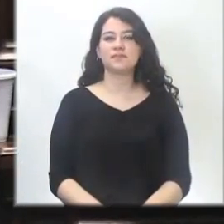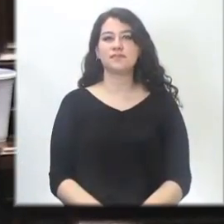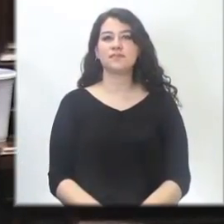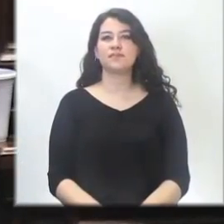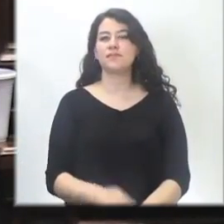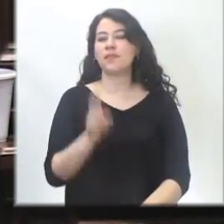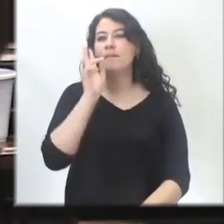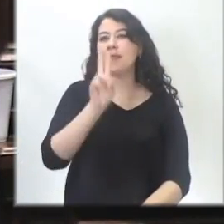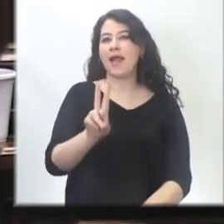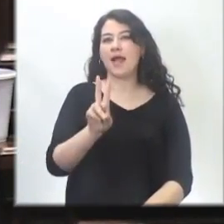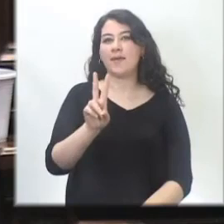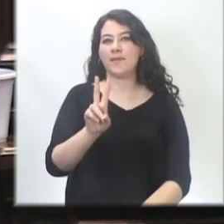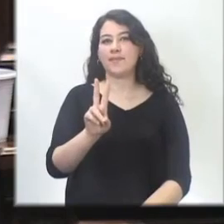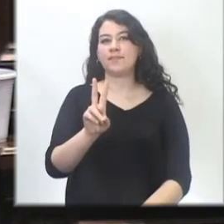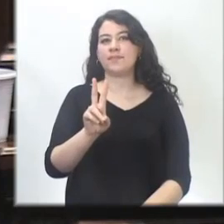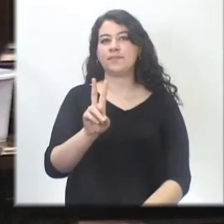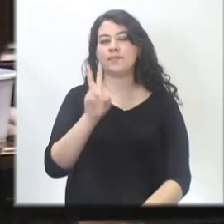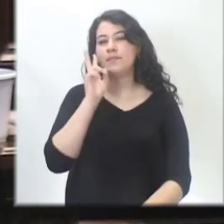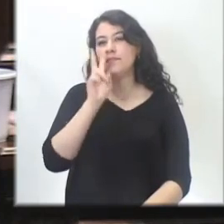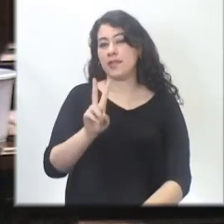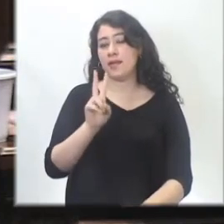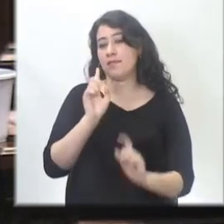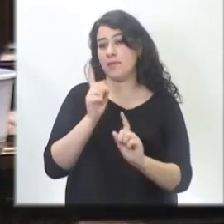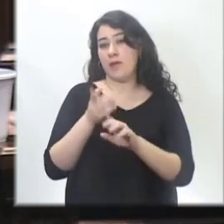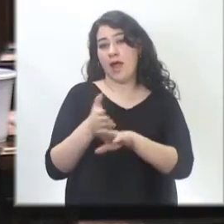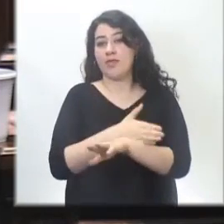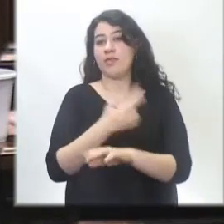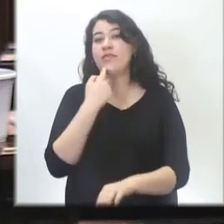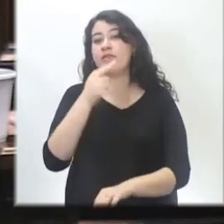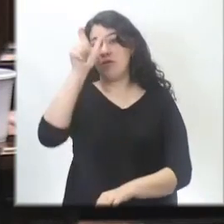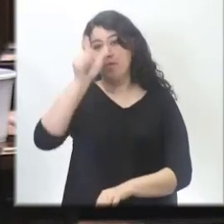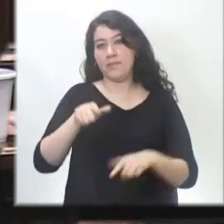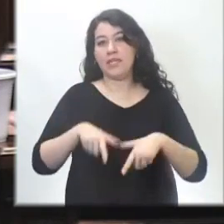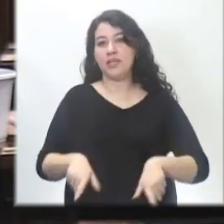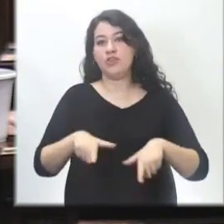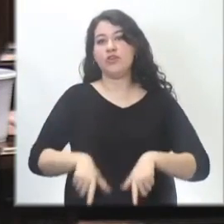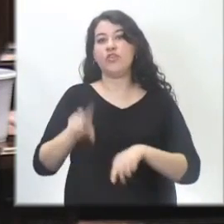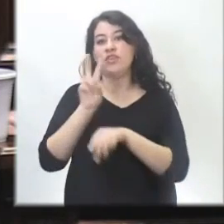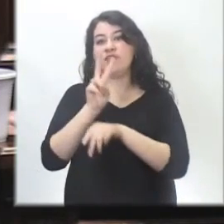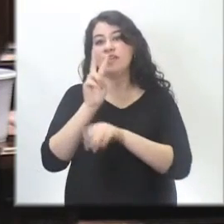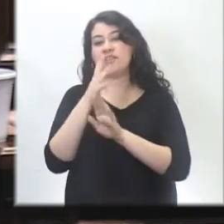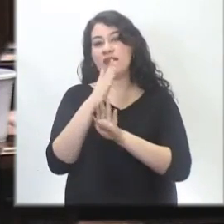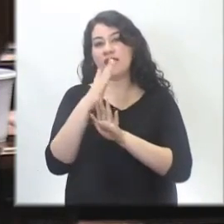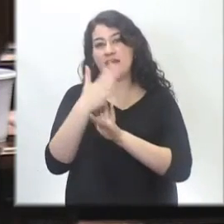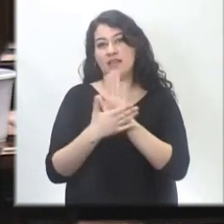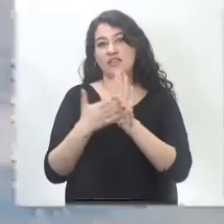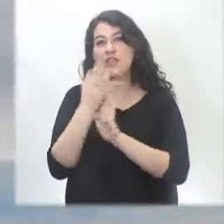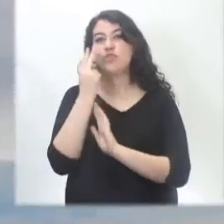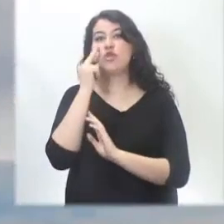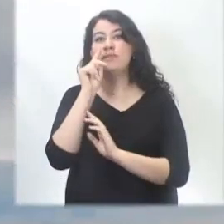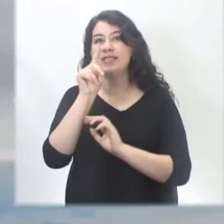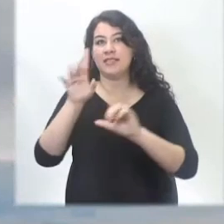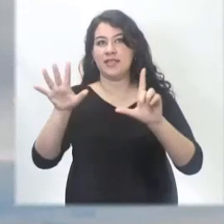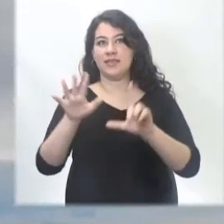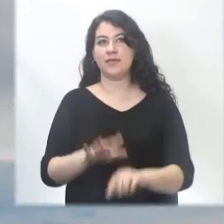Mire lo que decía el ministro de Defensa Nacional en el 2017. ¿No?